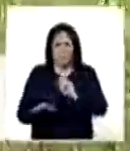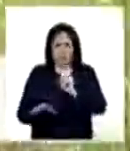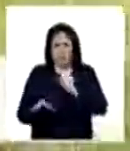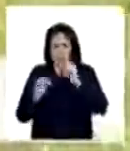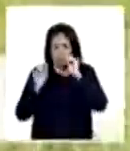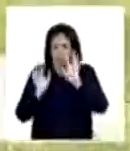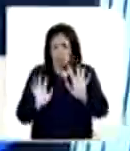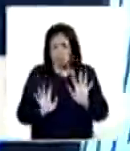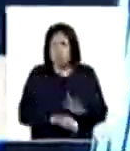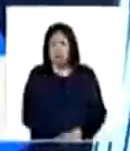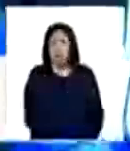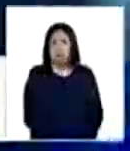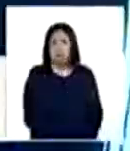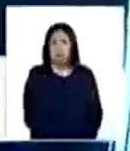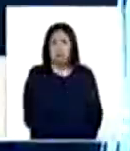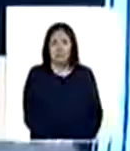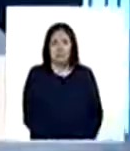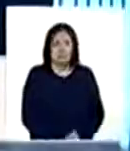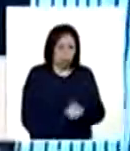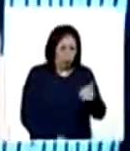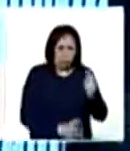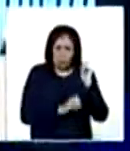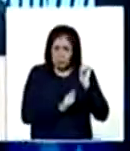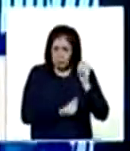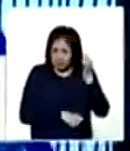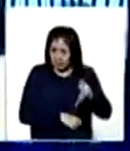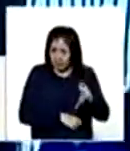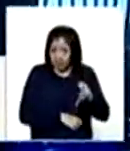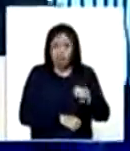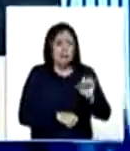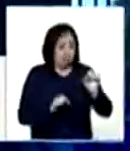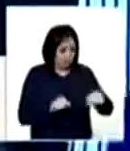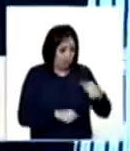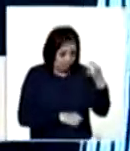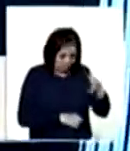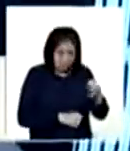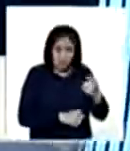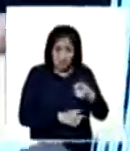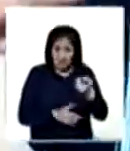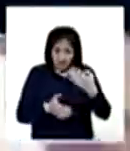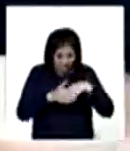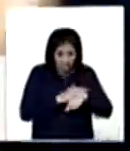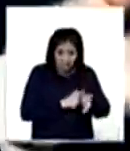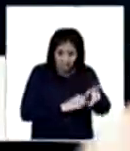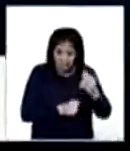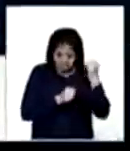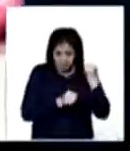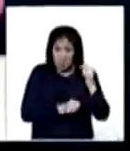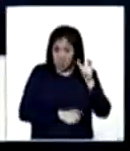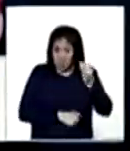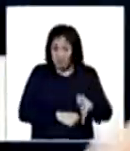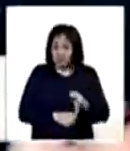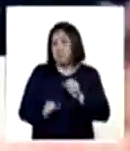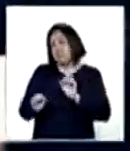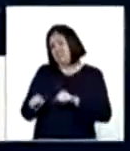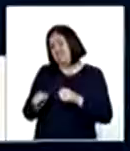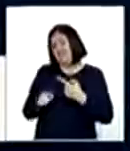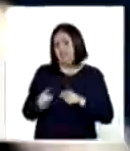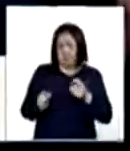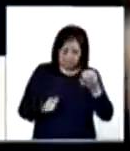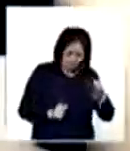No, ya, a ver. ¿Este machete es de verdad? Sí, es de verdad. Sí, sí. ¿Es verdad el machete? ¿Te han dejado entrar con un machete de verdad? Bueno, sí, pero es de